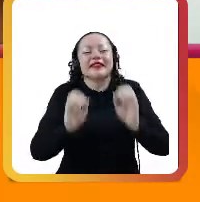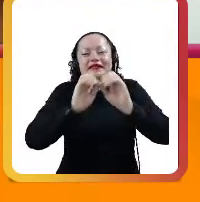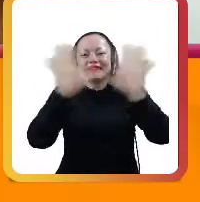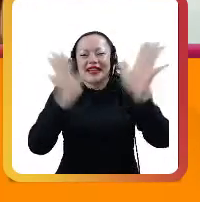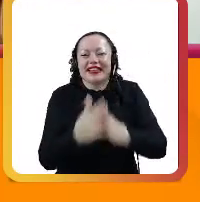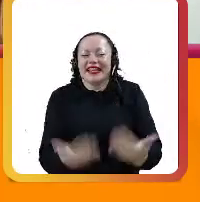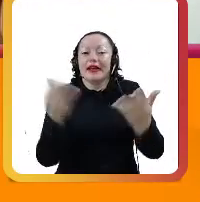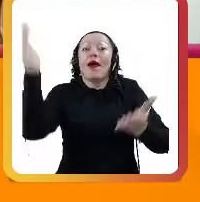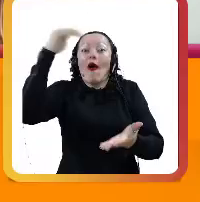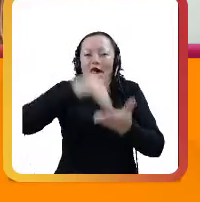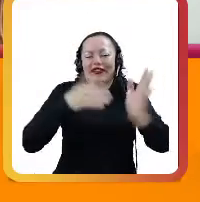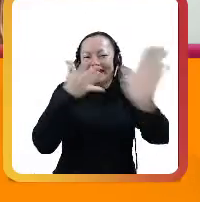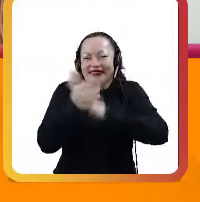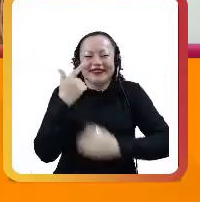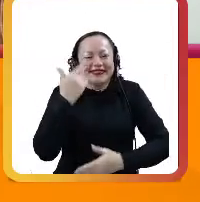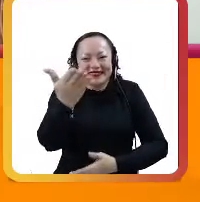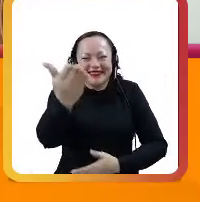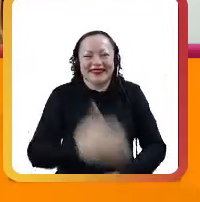Mañaneando. Ya regresamos.